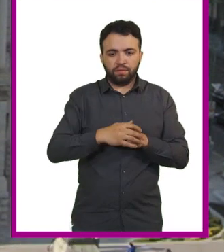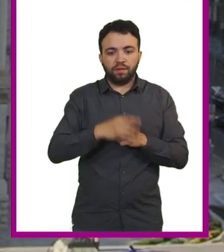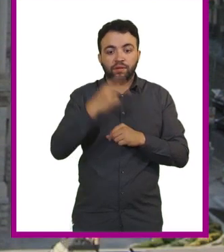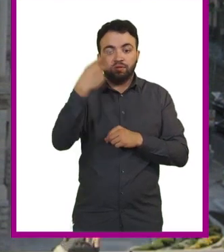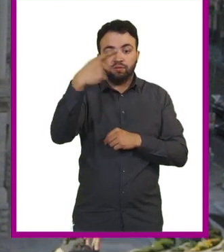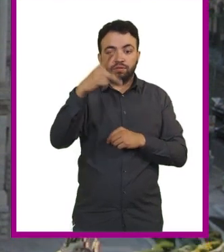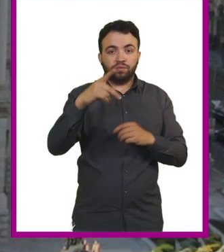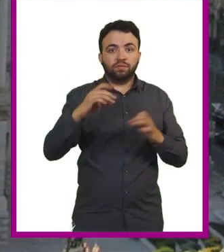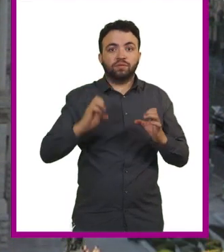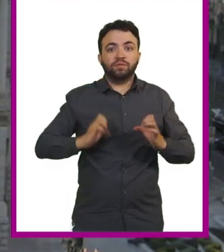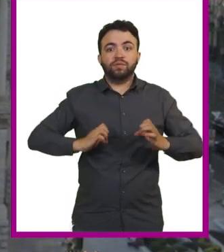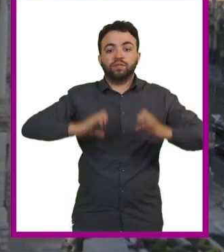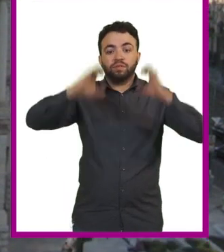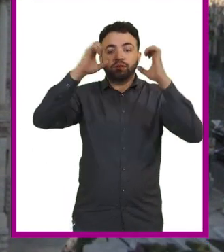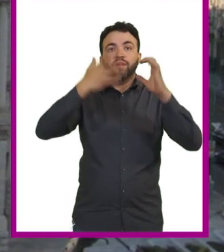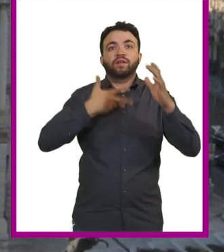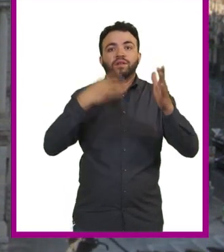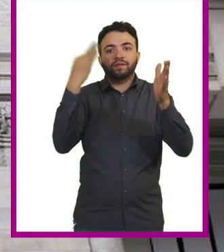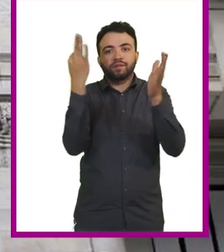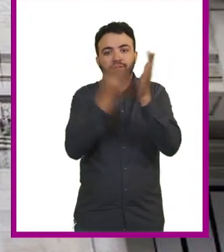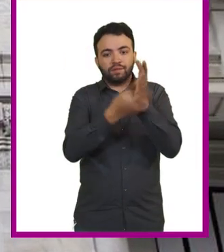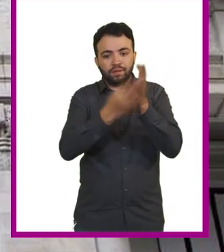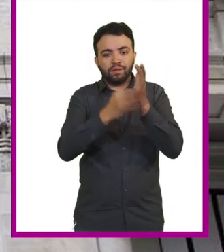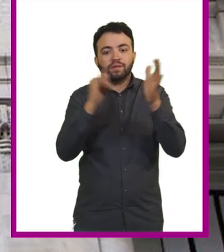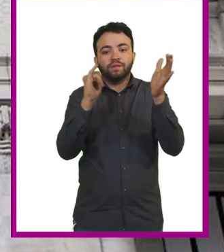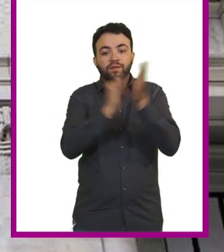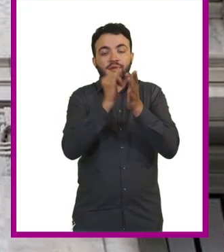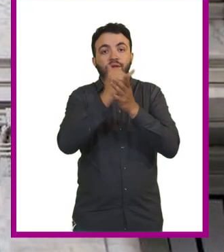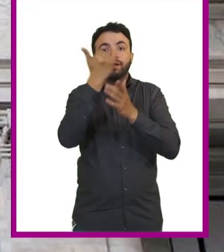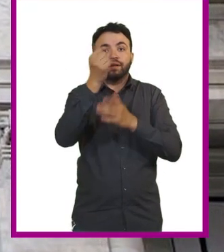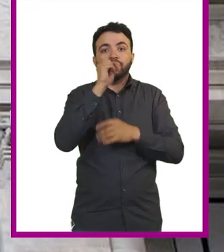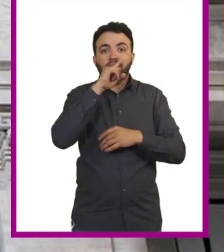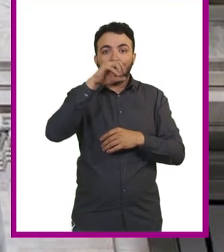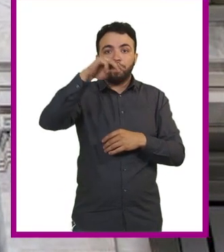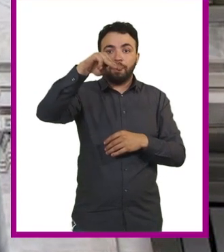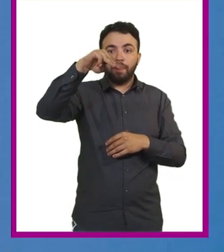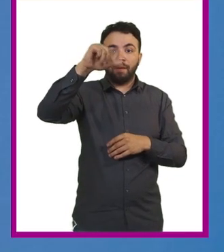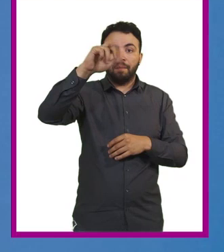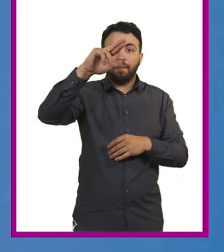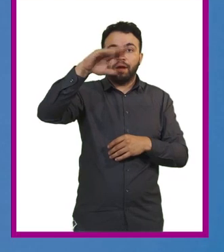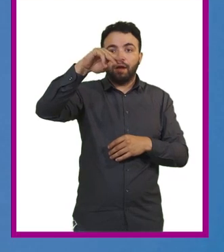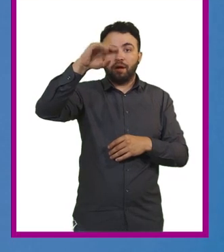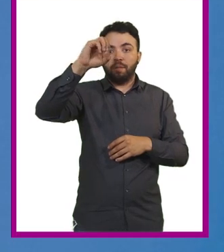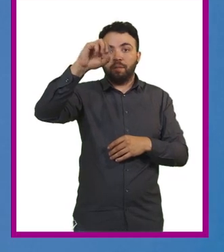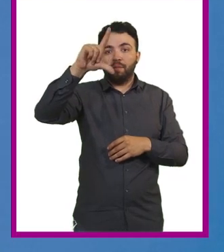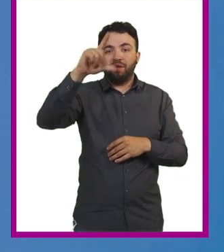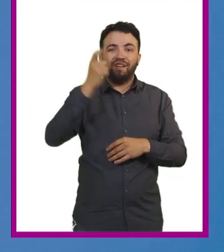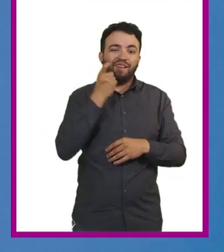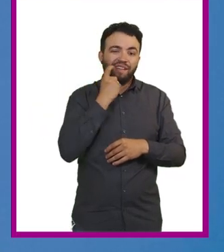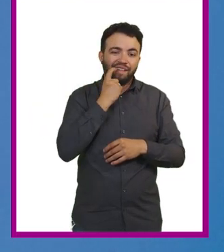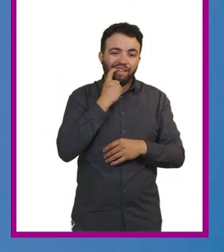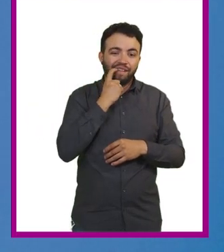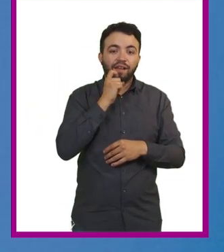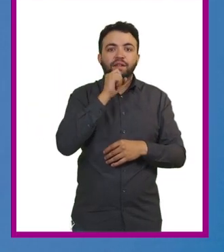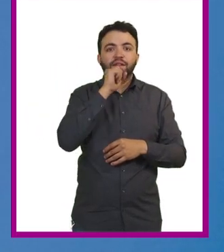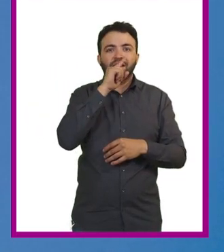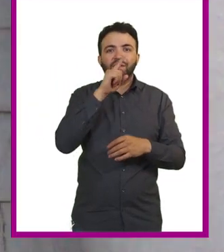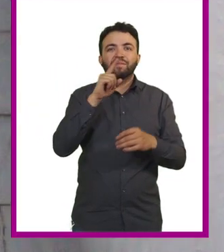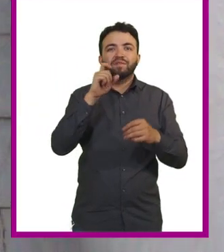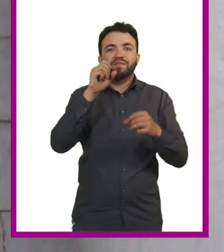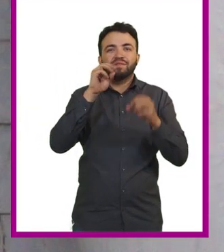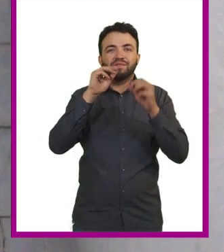estructura del edificio está hecha de acero y concreto y recubierta de mármol en su totalidad. También son de mármol las esculturas